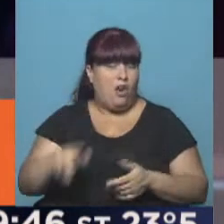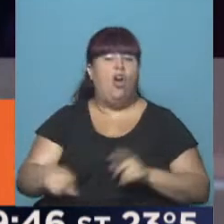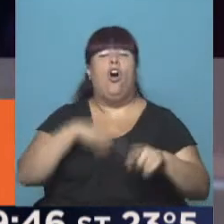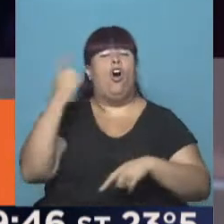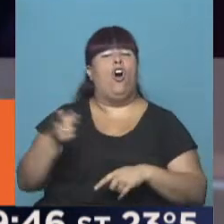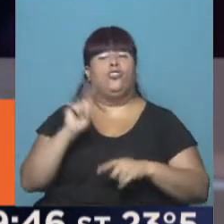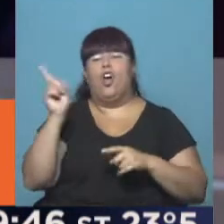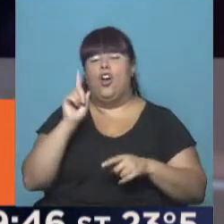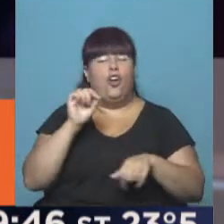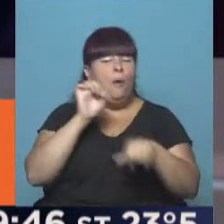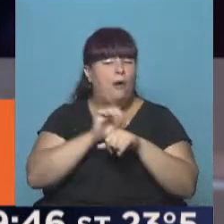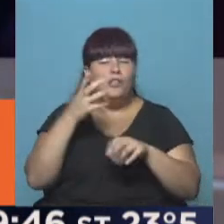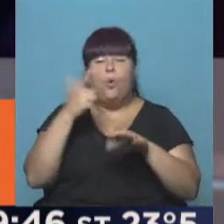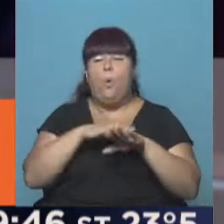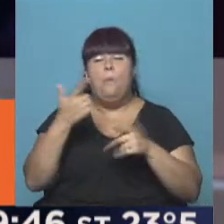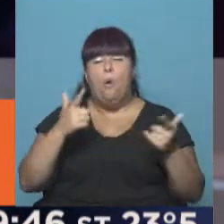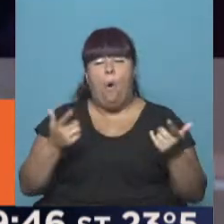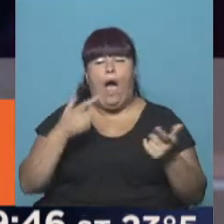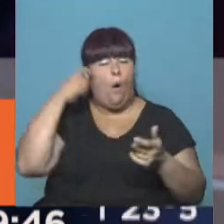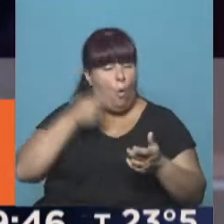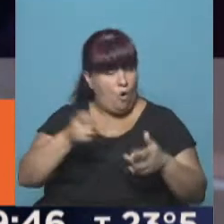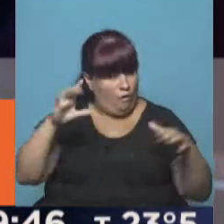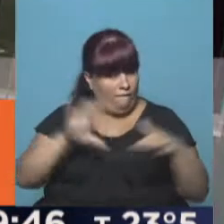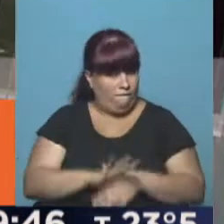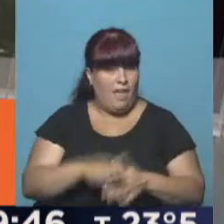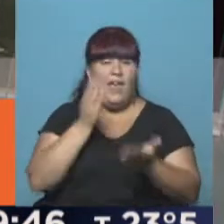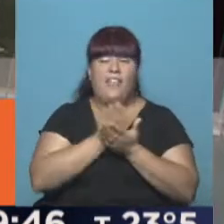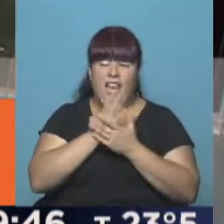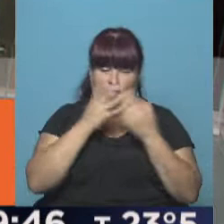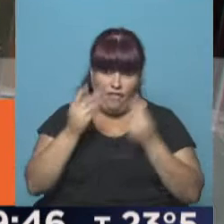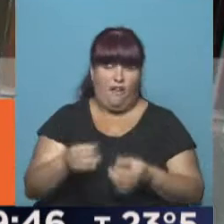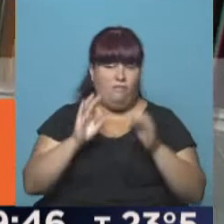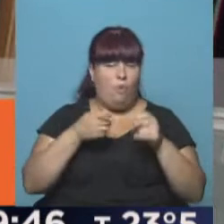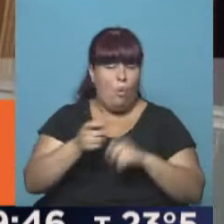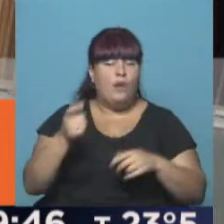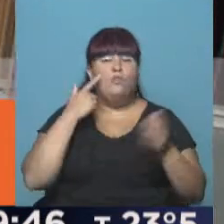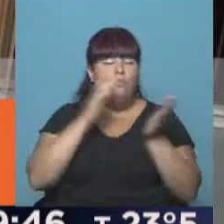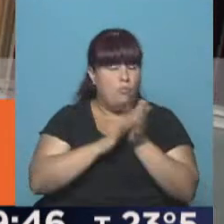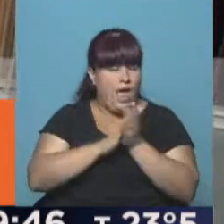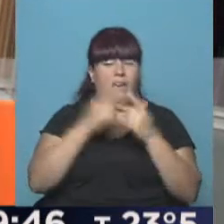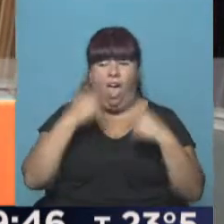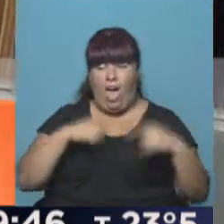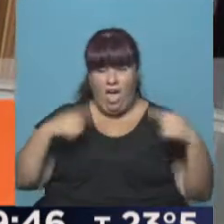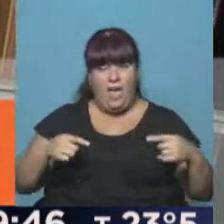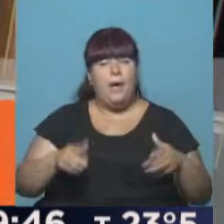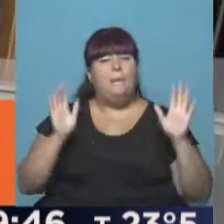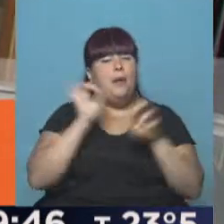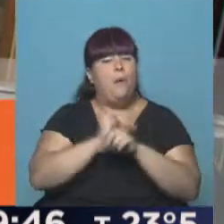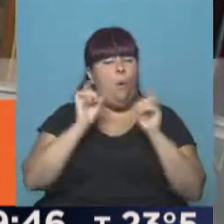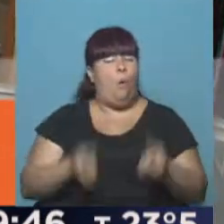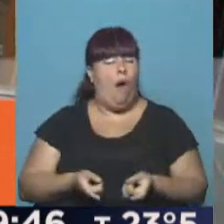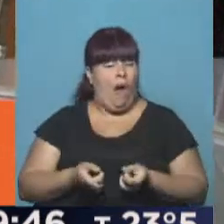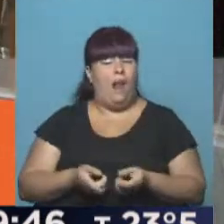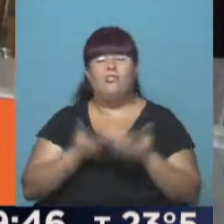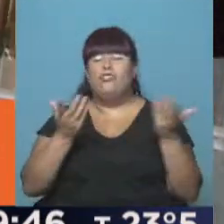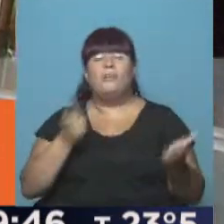fueron condenados, no fueron encontrados culpables, con un juicio justo, con derecho a defensa, con pruebas, etcétera, pero están presos. Claro.